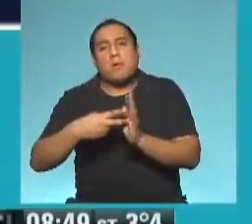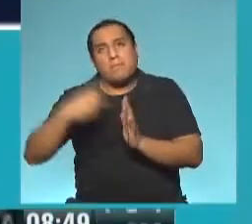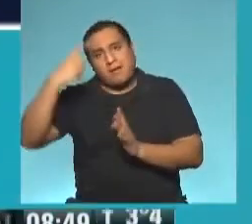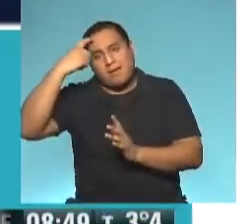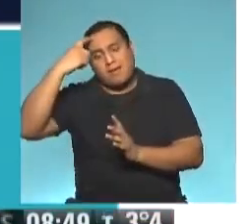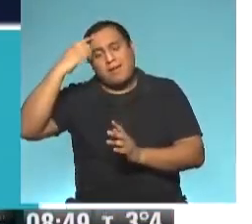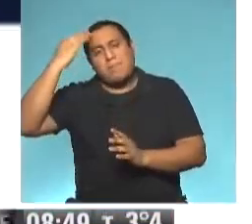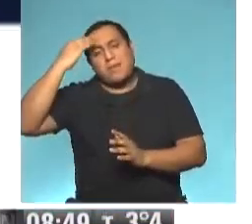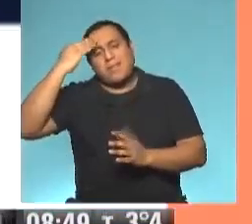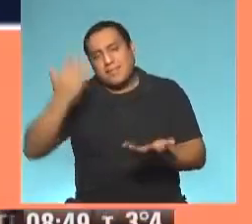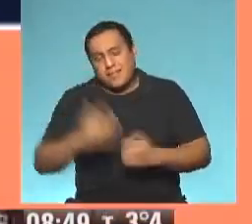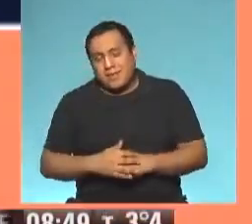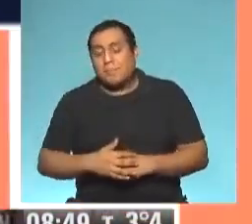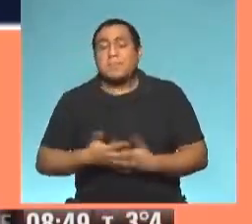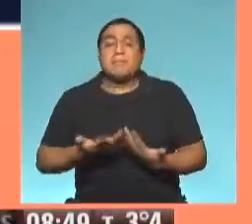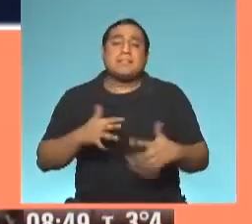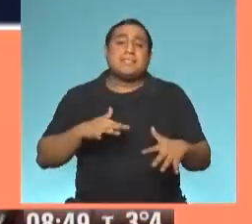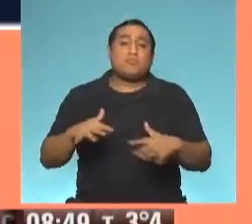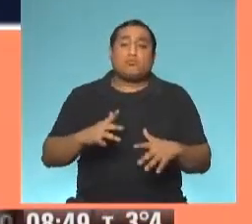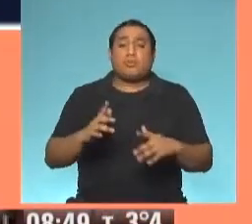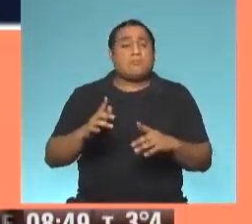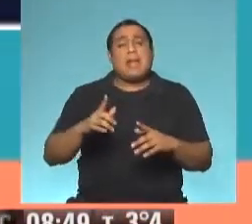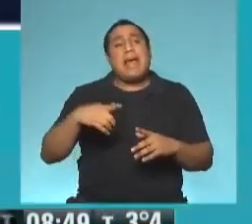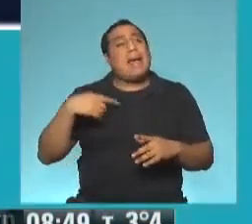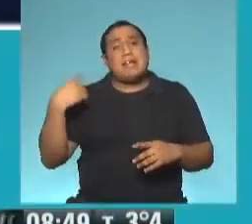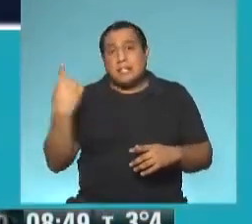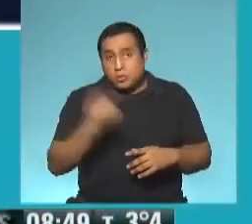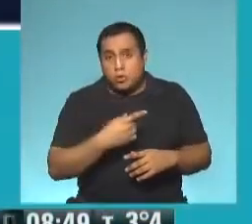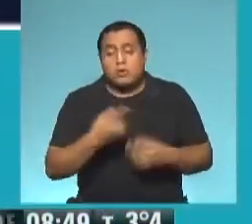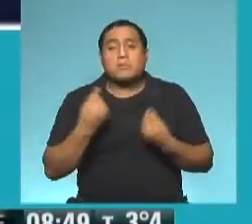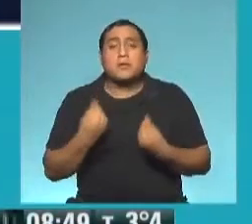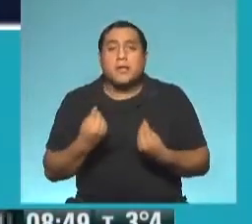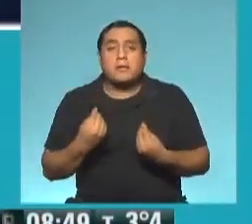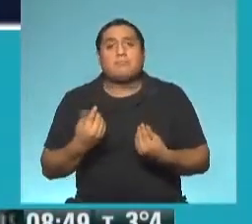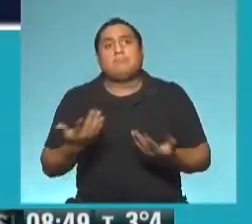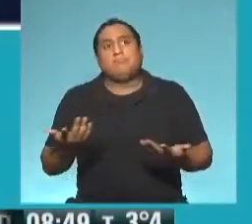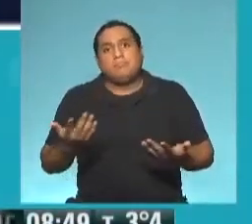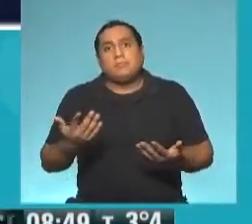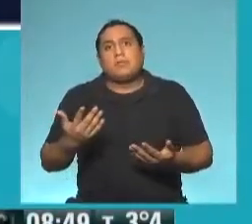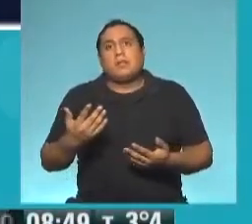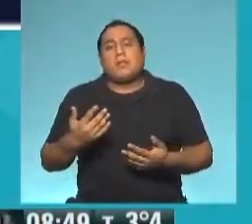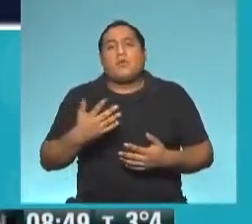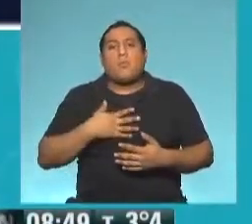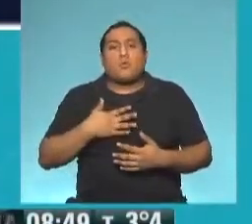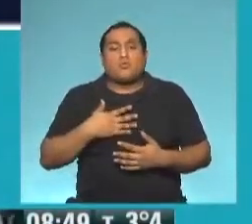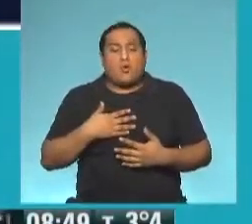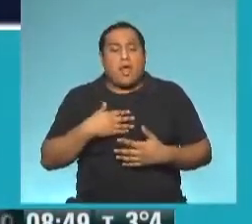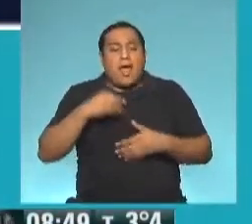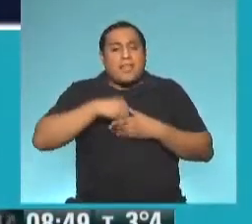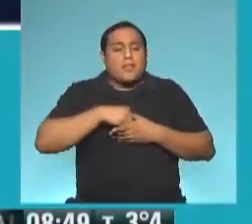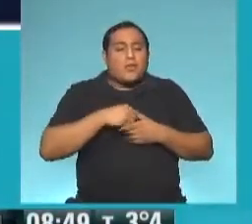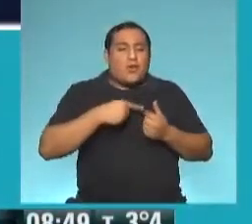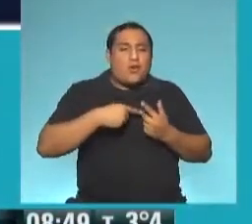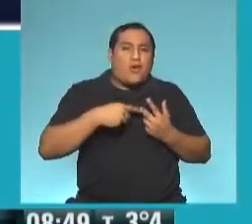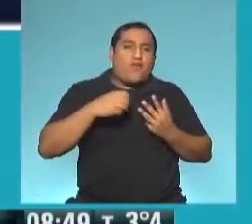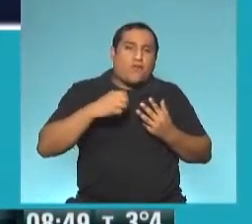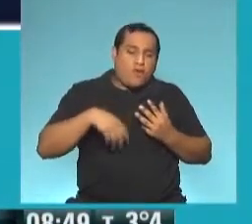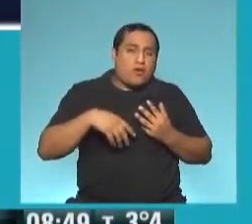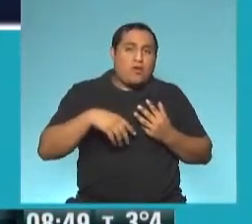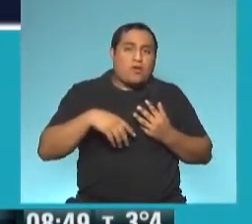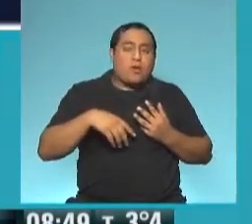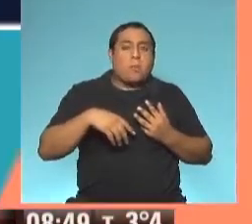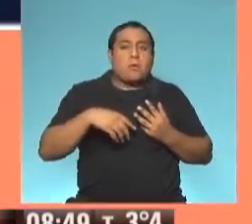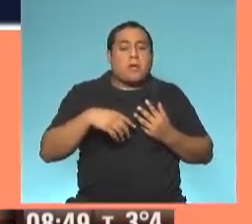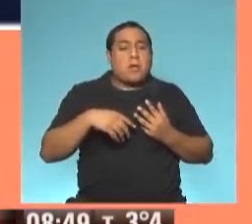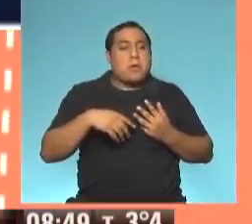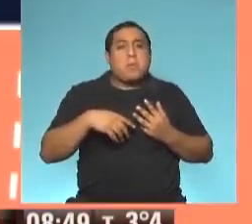Estas situaciones nos colocan a todos frente a nuestras propias fragilidades, Claro, ¿cierto? es Nuestras eso. propias fragilidades